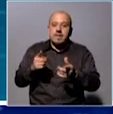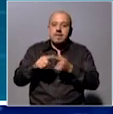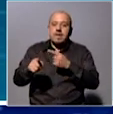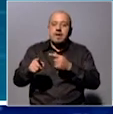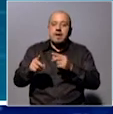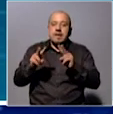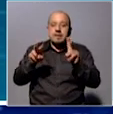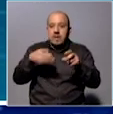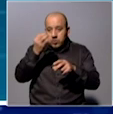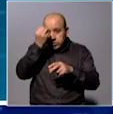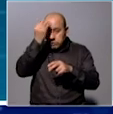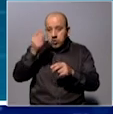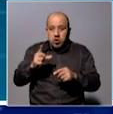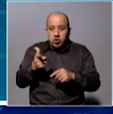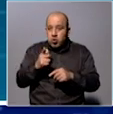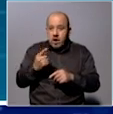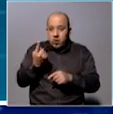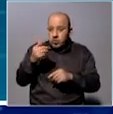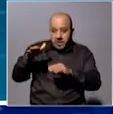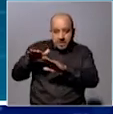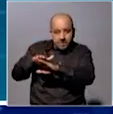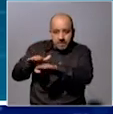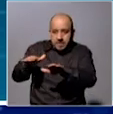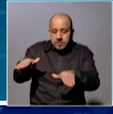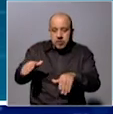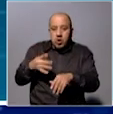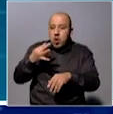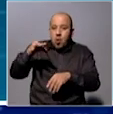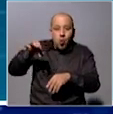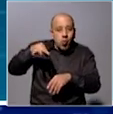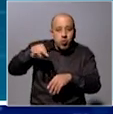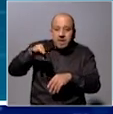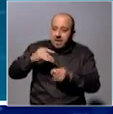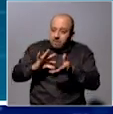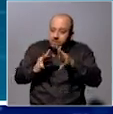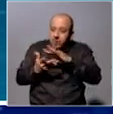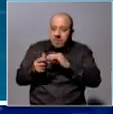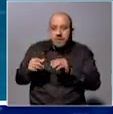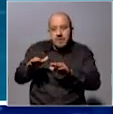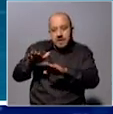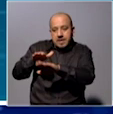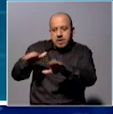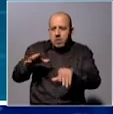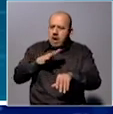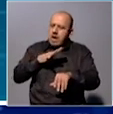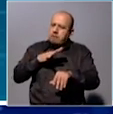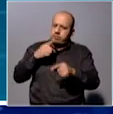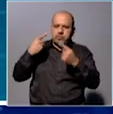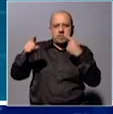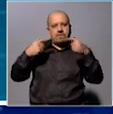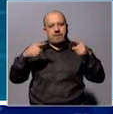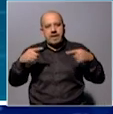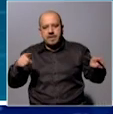al concepto de que no hay una infancia, no hay un único modo de ser niño, sino que hay muchas infancias.